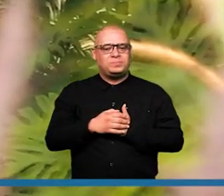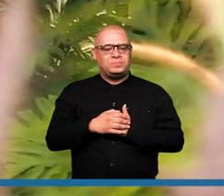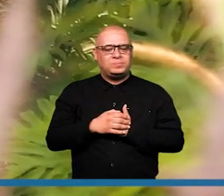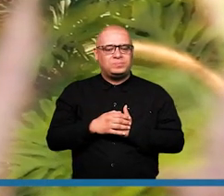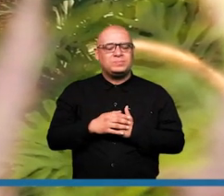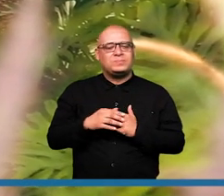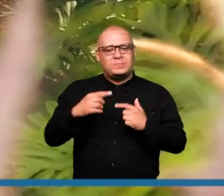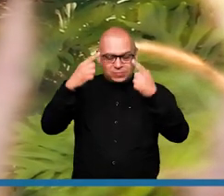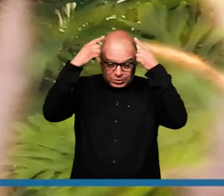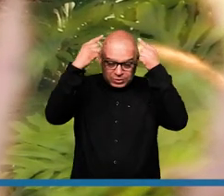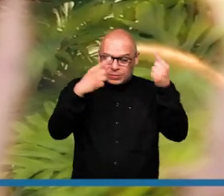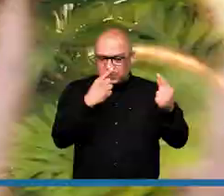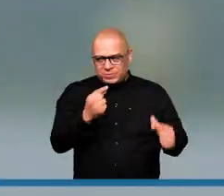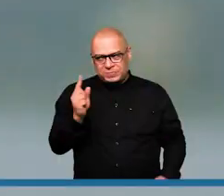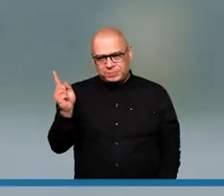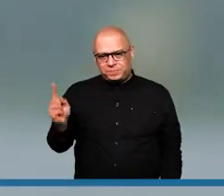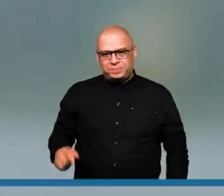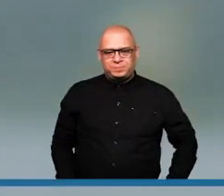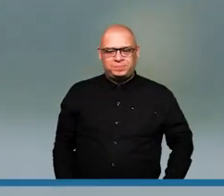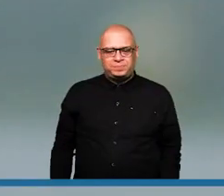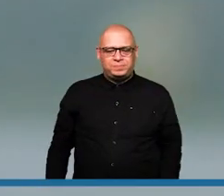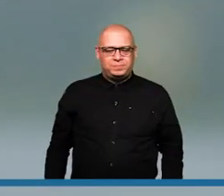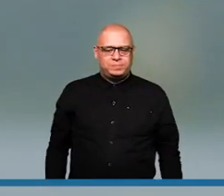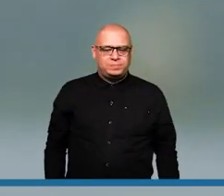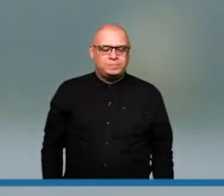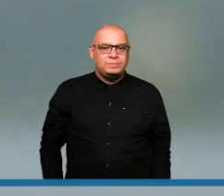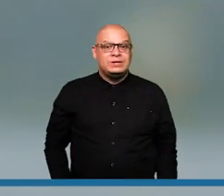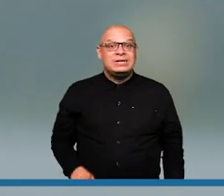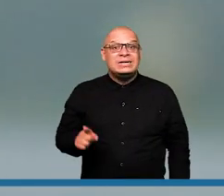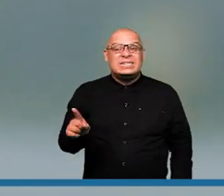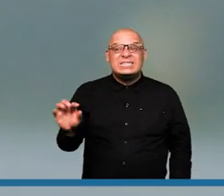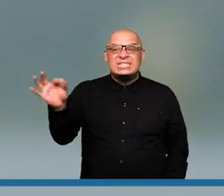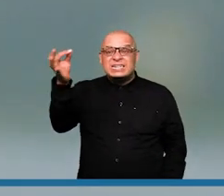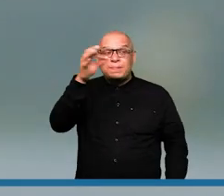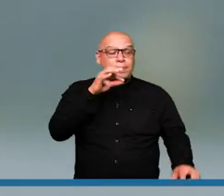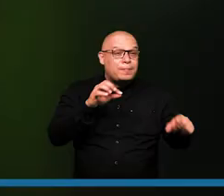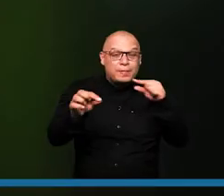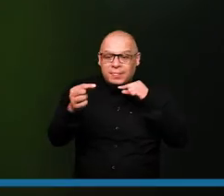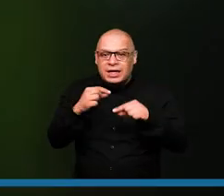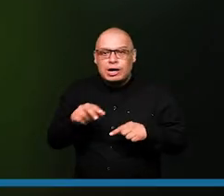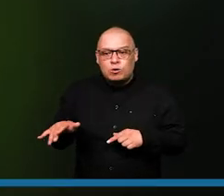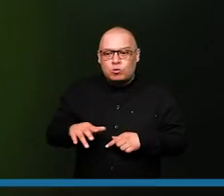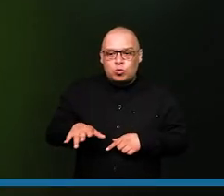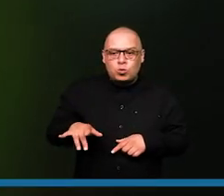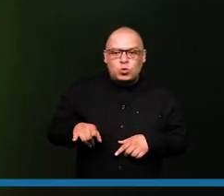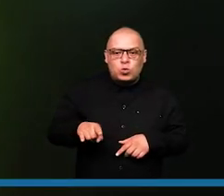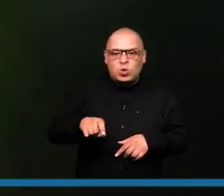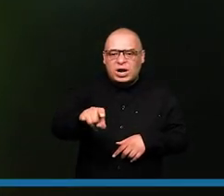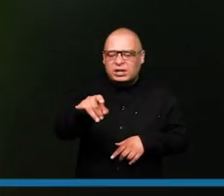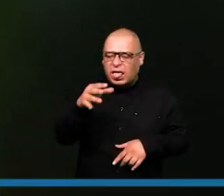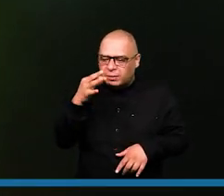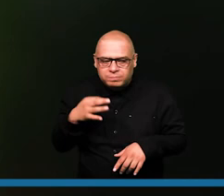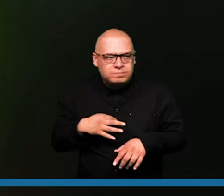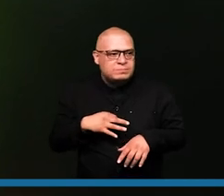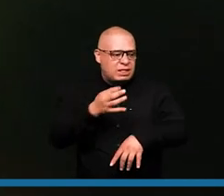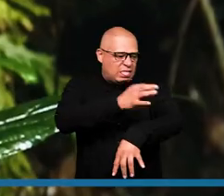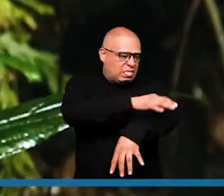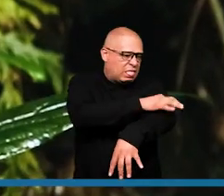es la zarigüeya. Miren, son controladores de plagas, son las que se comen las cucarachas, las